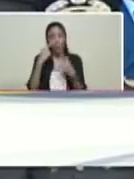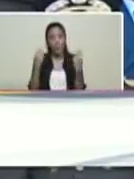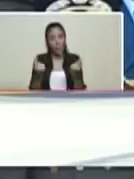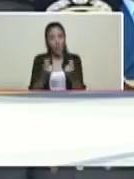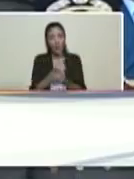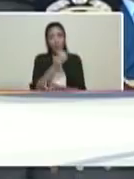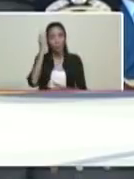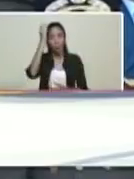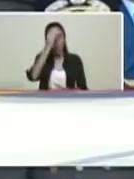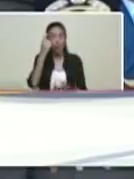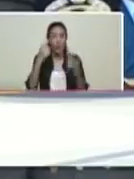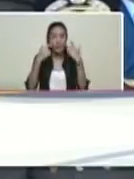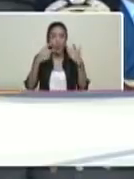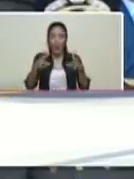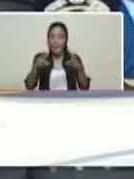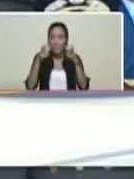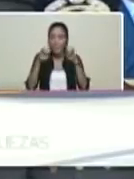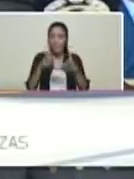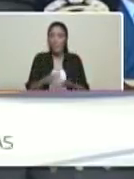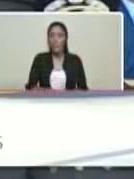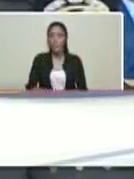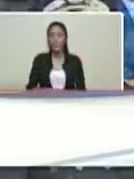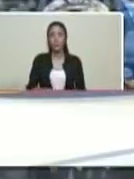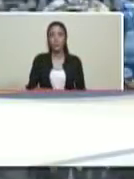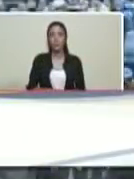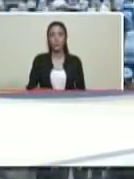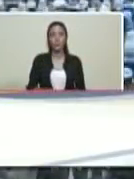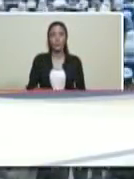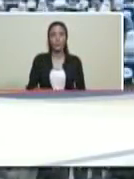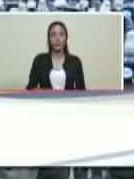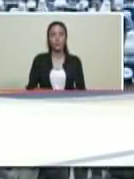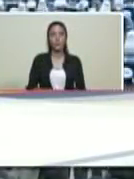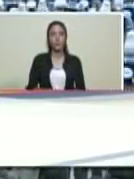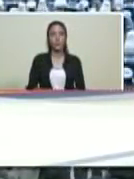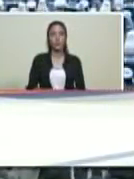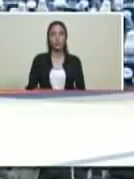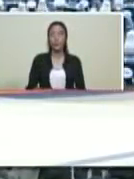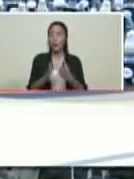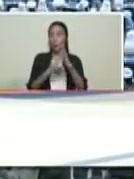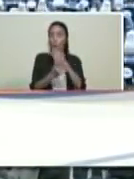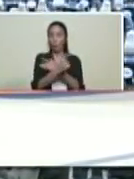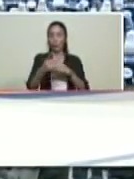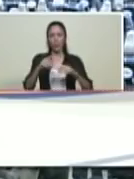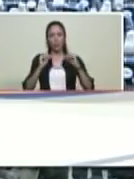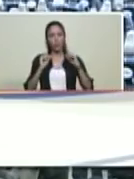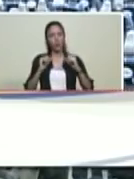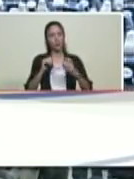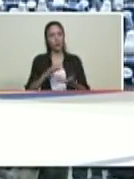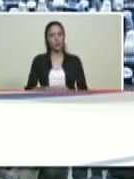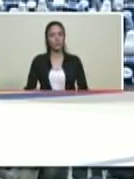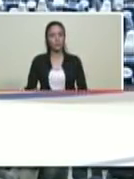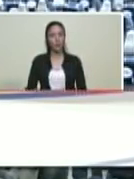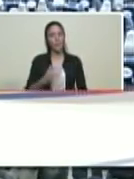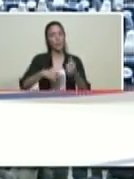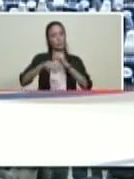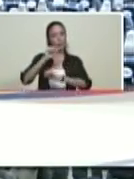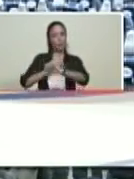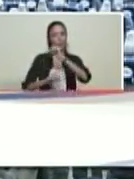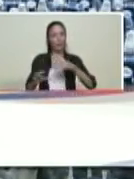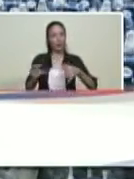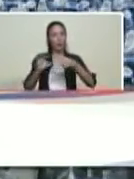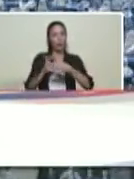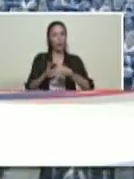oído fuerza armada nacional bolivariana todo el mundo en guardia para defender la unión